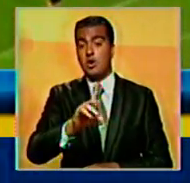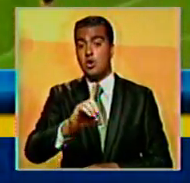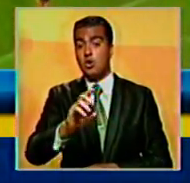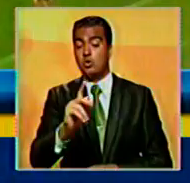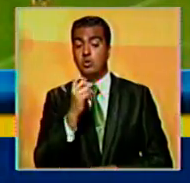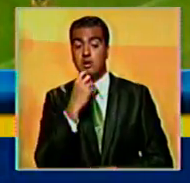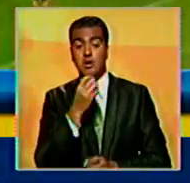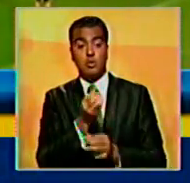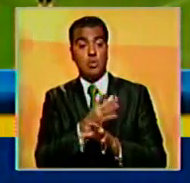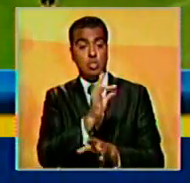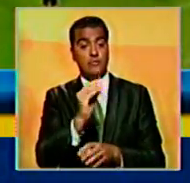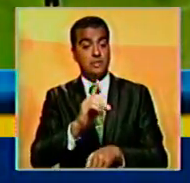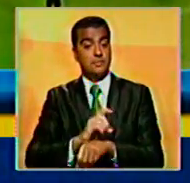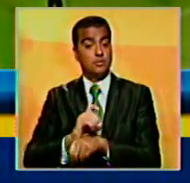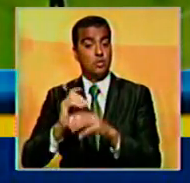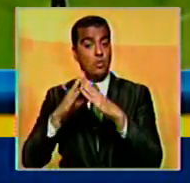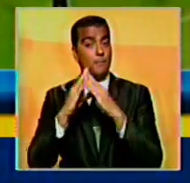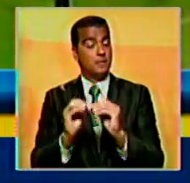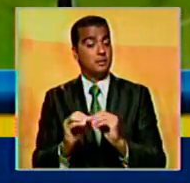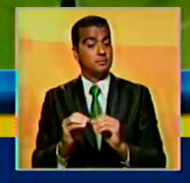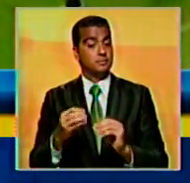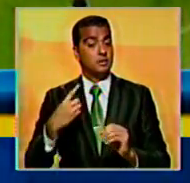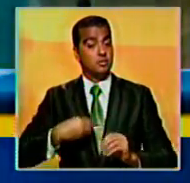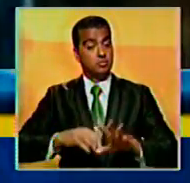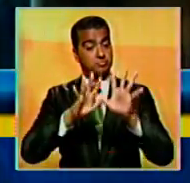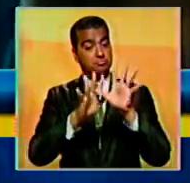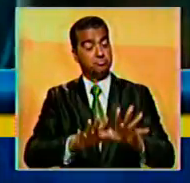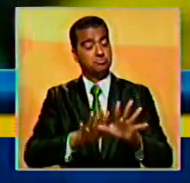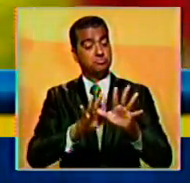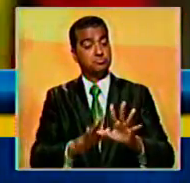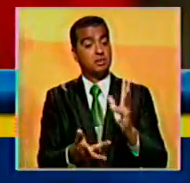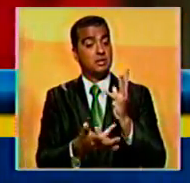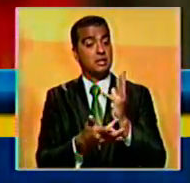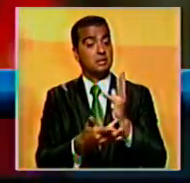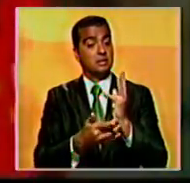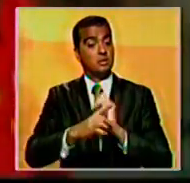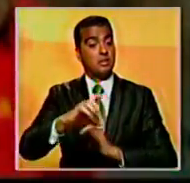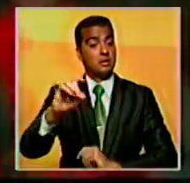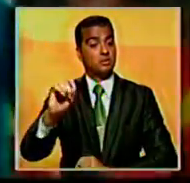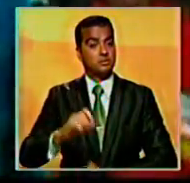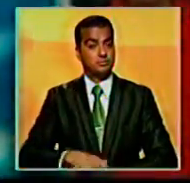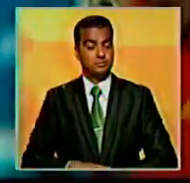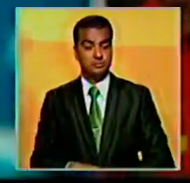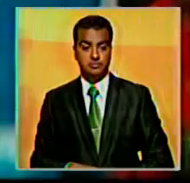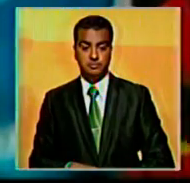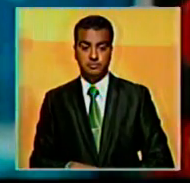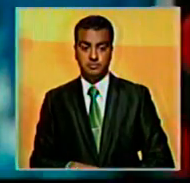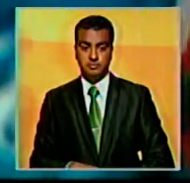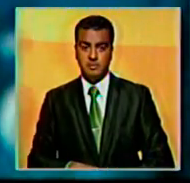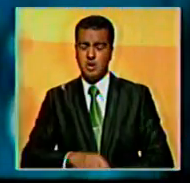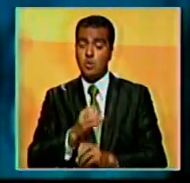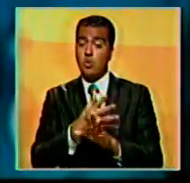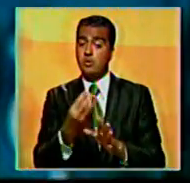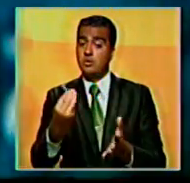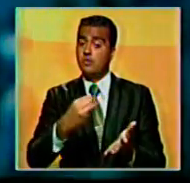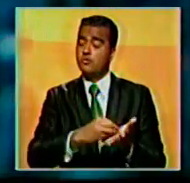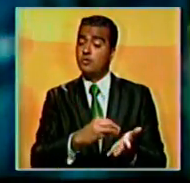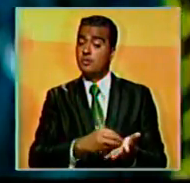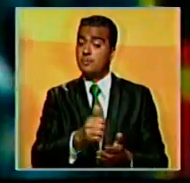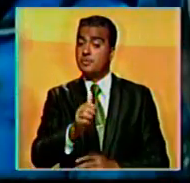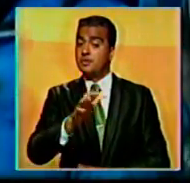Salomón Rondón jugó los 90 minutos y se llevó los halagos del técnico italiano Luciano Spalletti. El partido de vuelta será el próximo